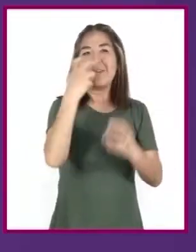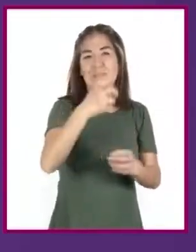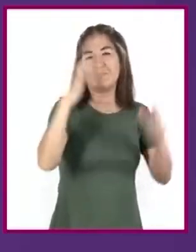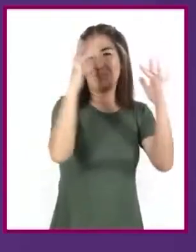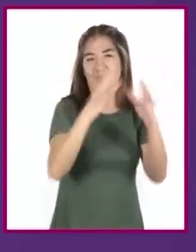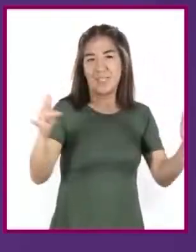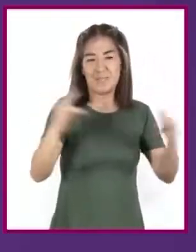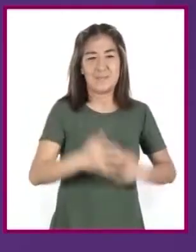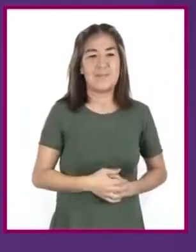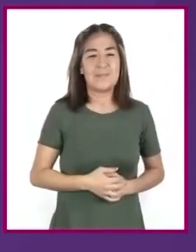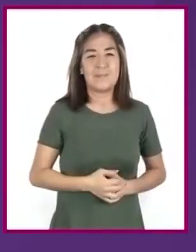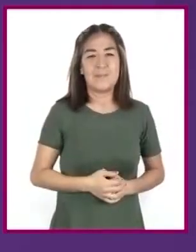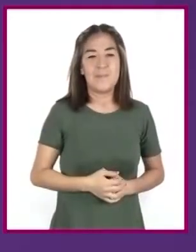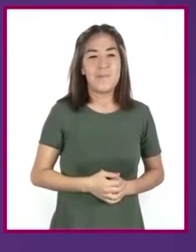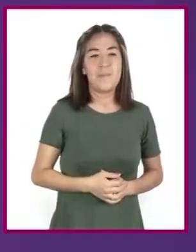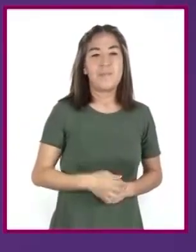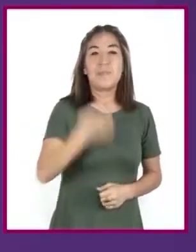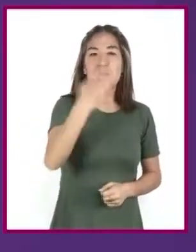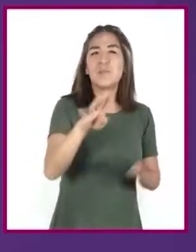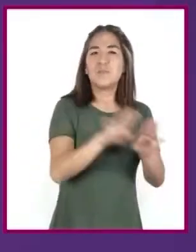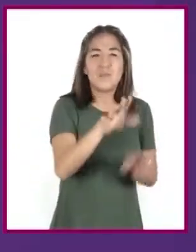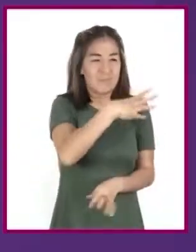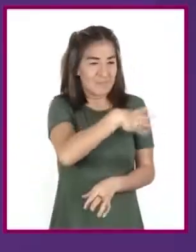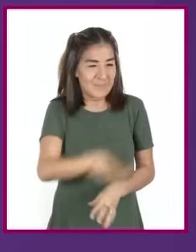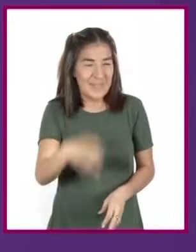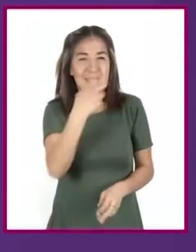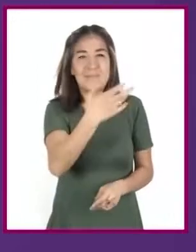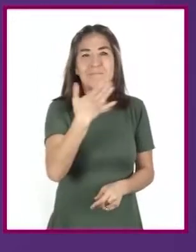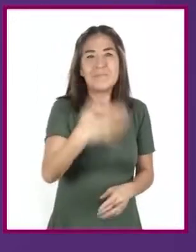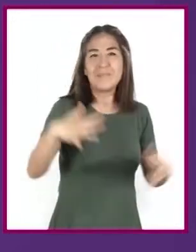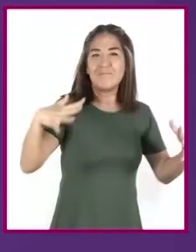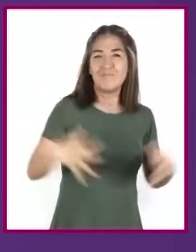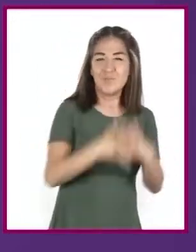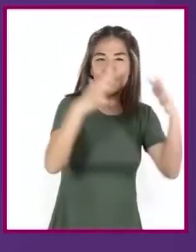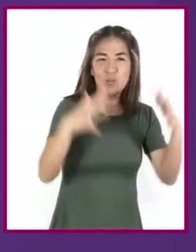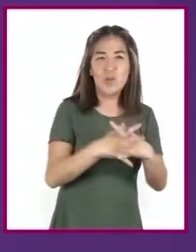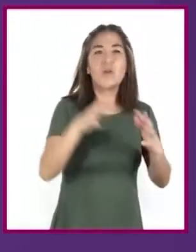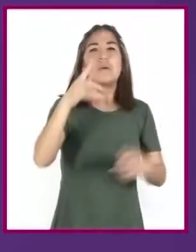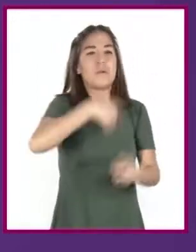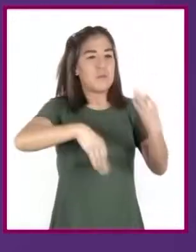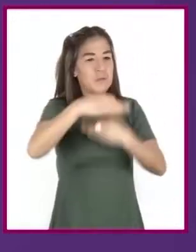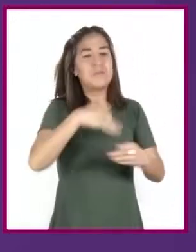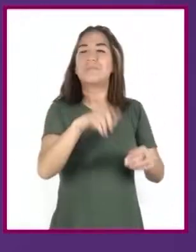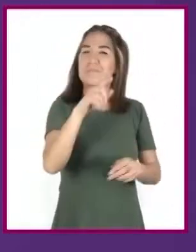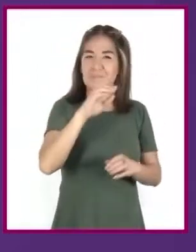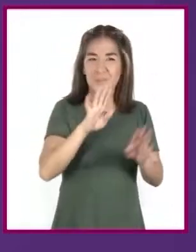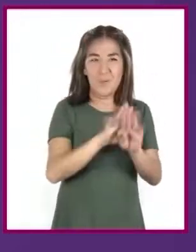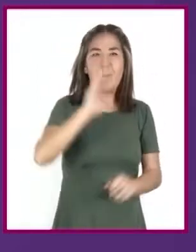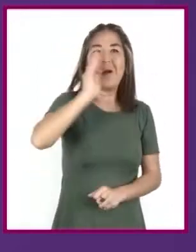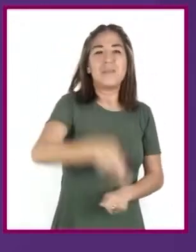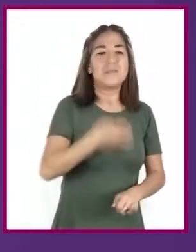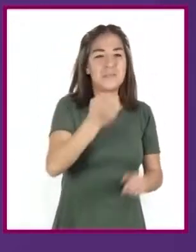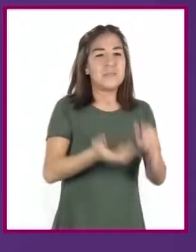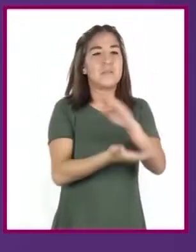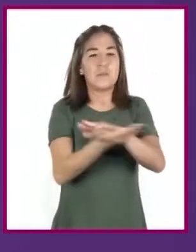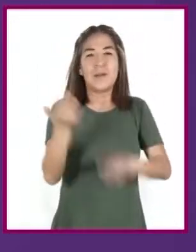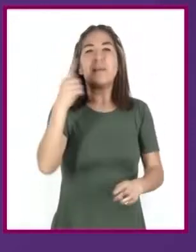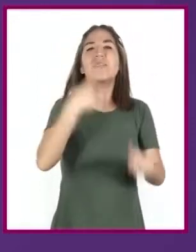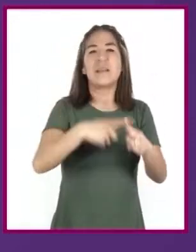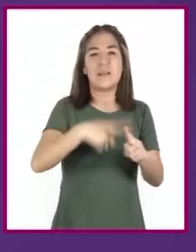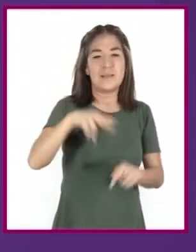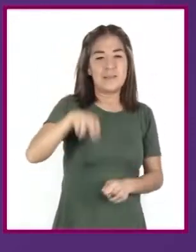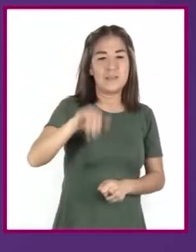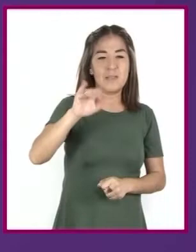francés. De la admiración por tales guerrilleros se compusieron corridos. Uno de ellos se dedicó a